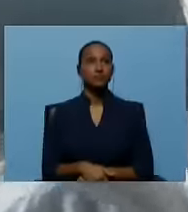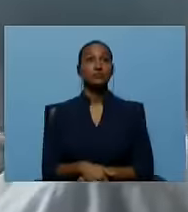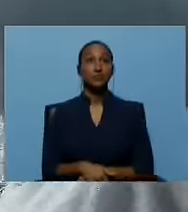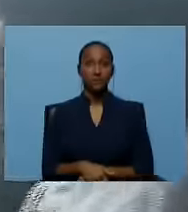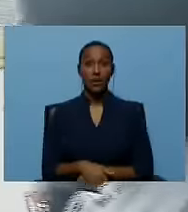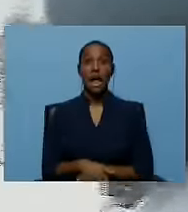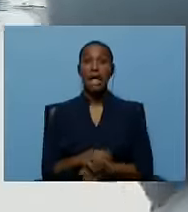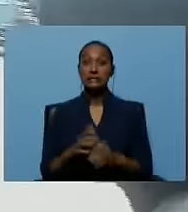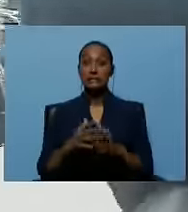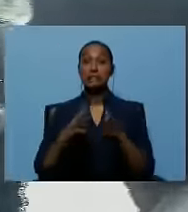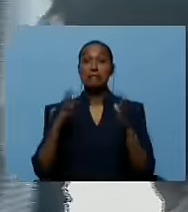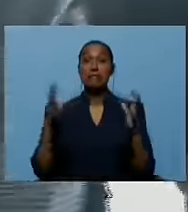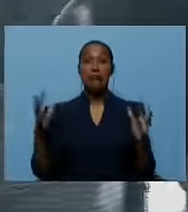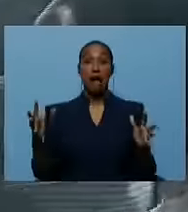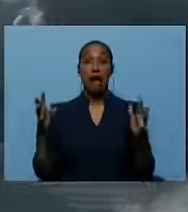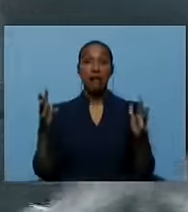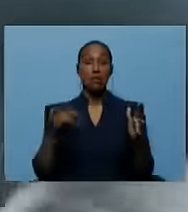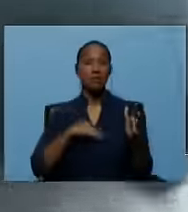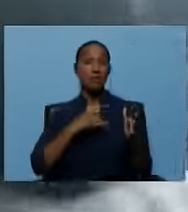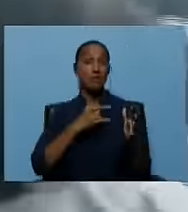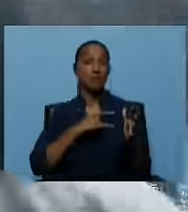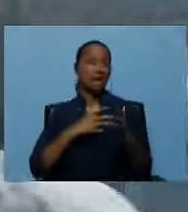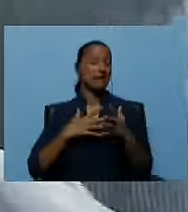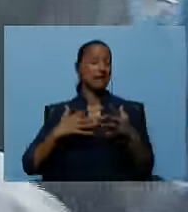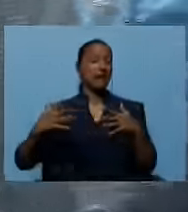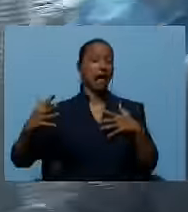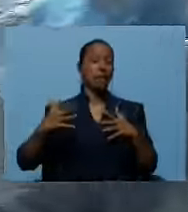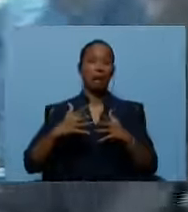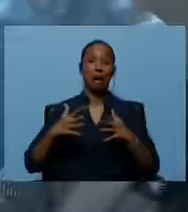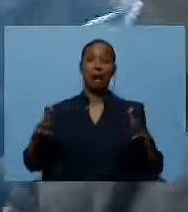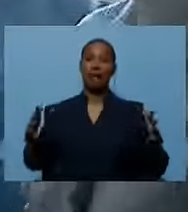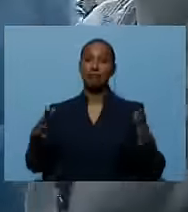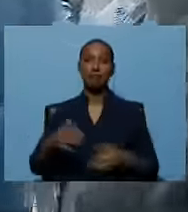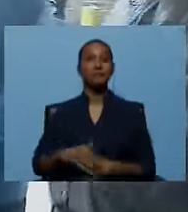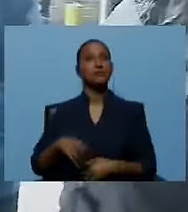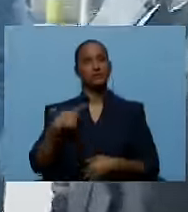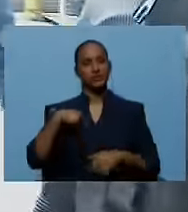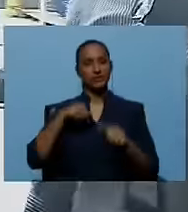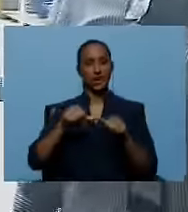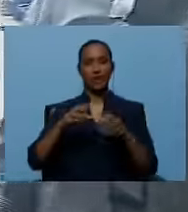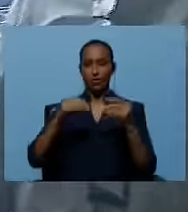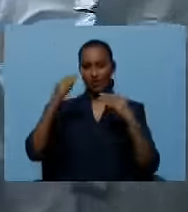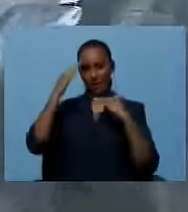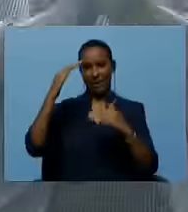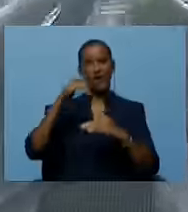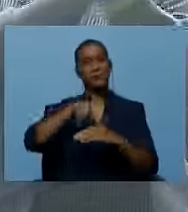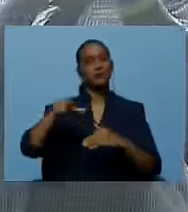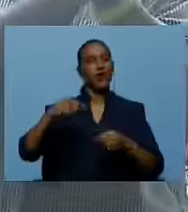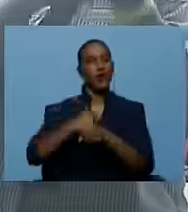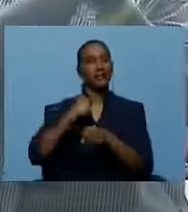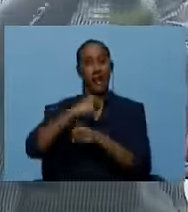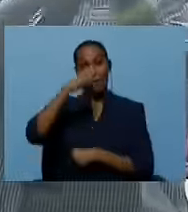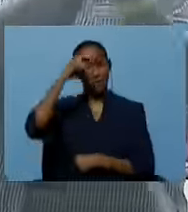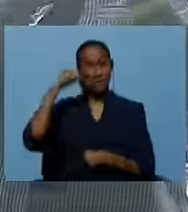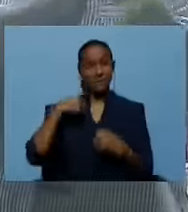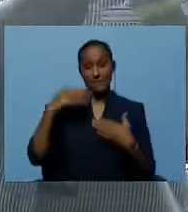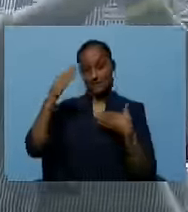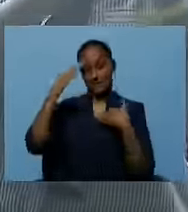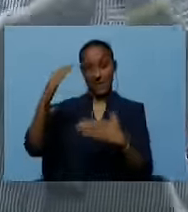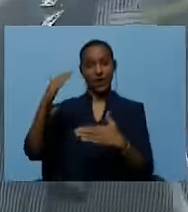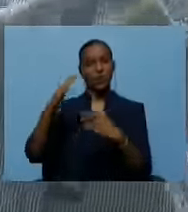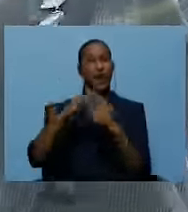para Gabriela. Eso. Bueno, ahora seguimos entonces. Aquí están los trabajadores. Un saludo a todos los trabajadores. Mi saludo,